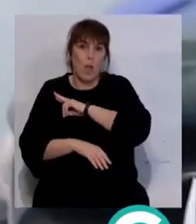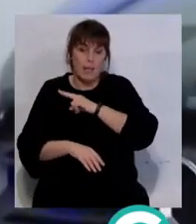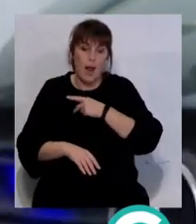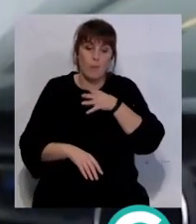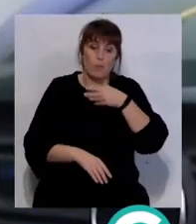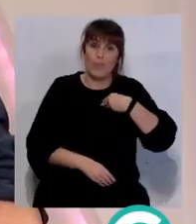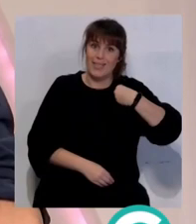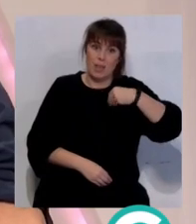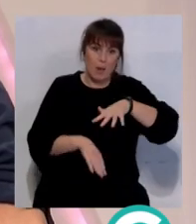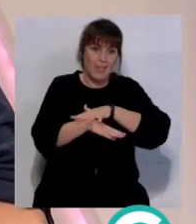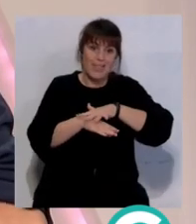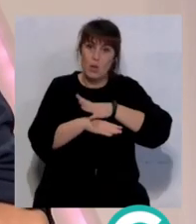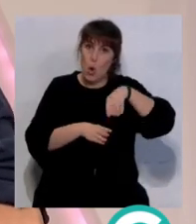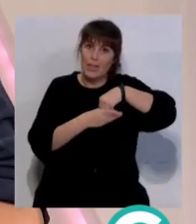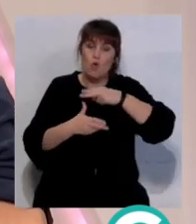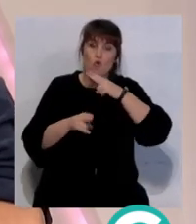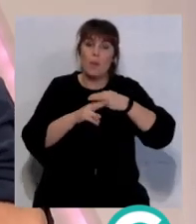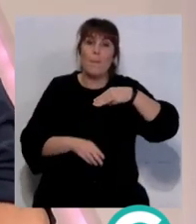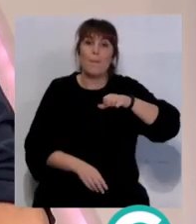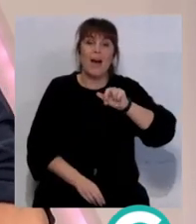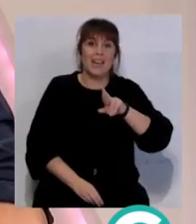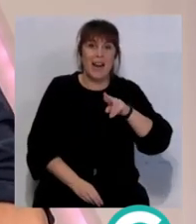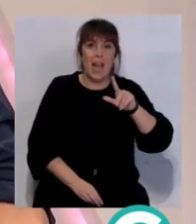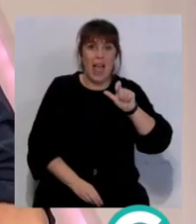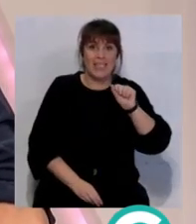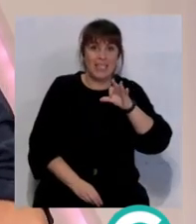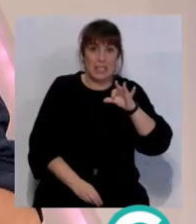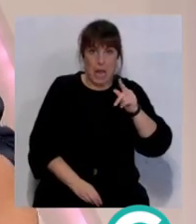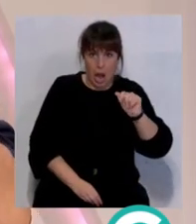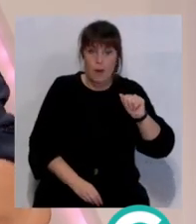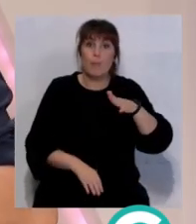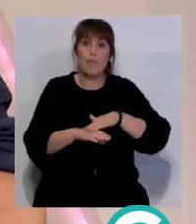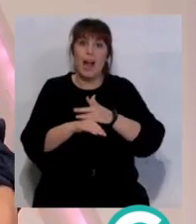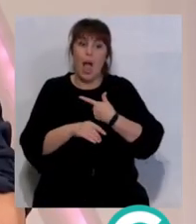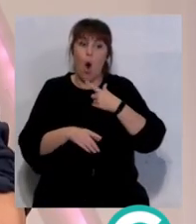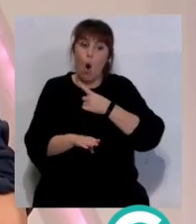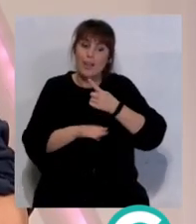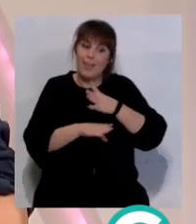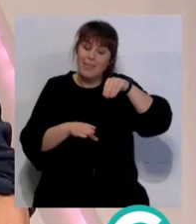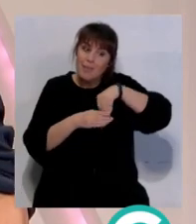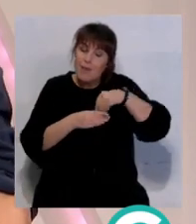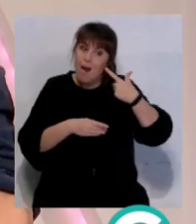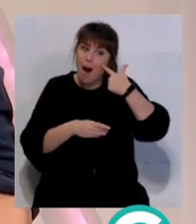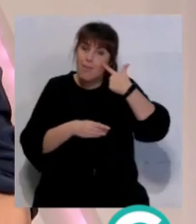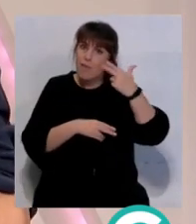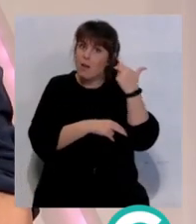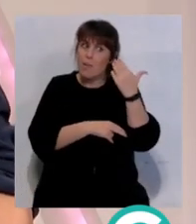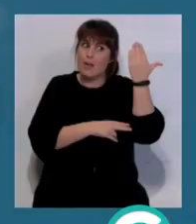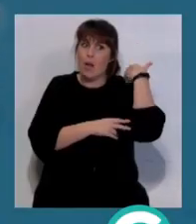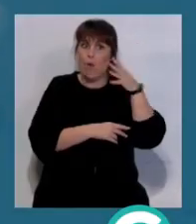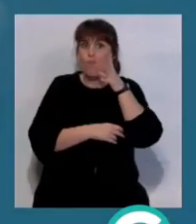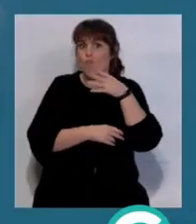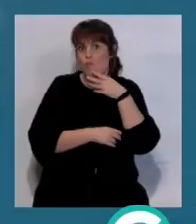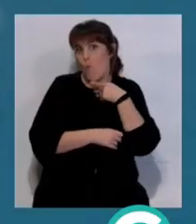del ministro del Interior, Fernando Grande Marlaska, para revisar las órdenes internas que llevaron el pasado viernes a usar en Barbate